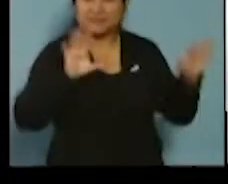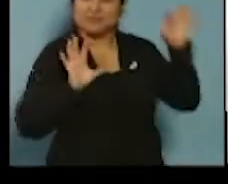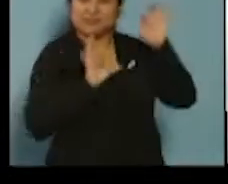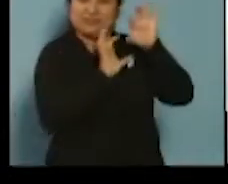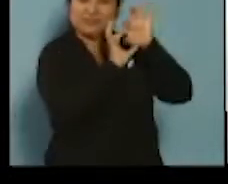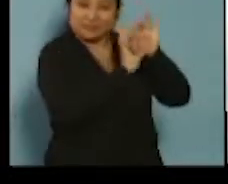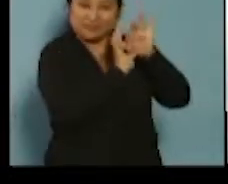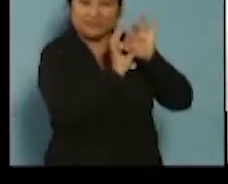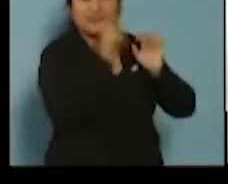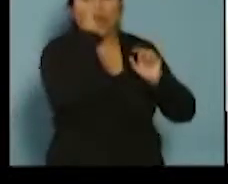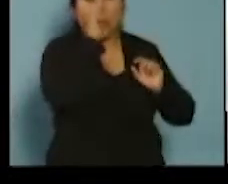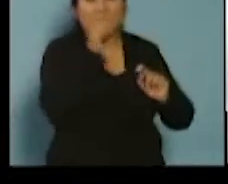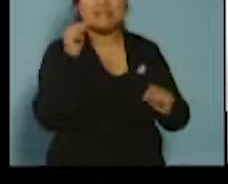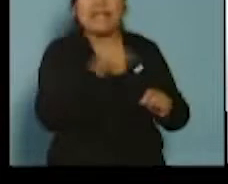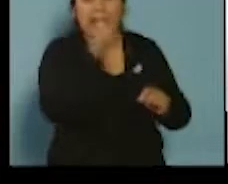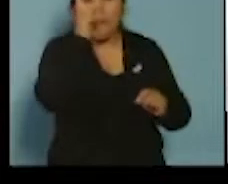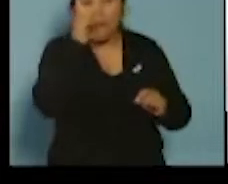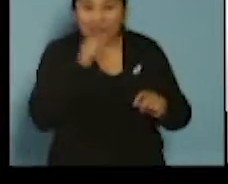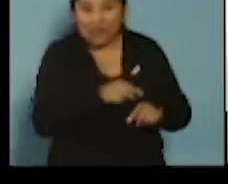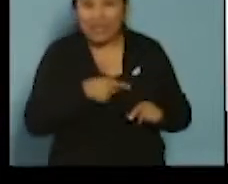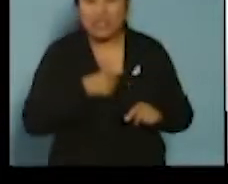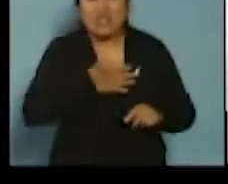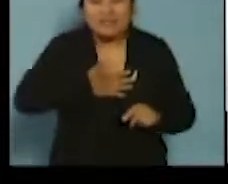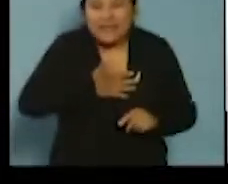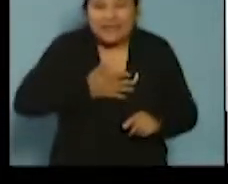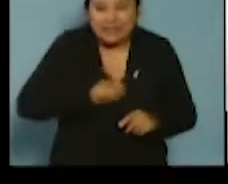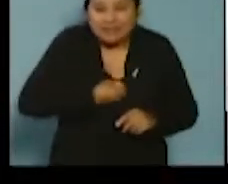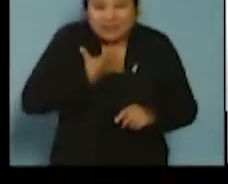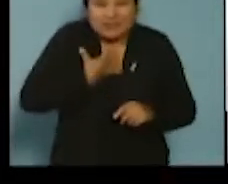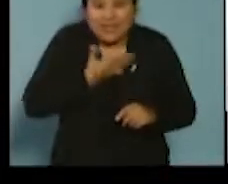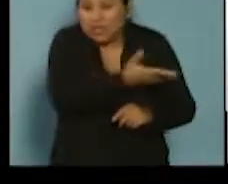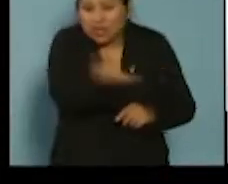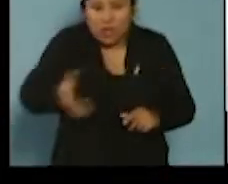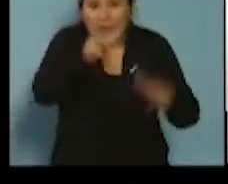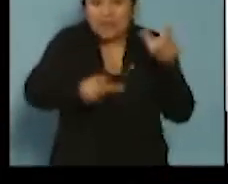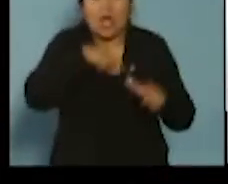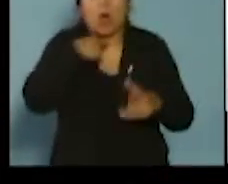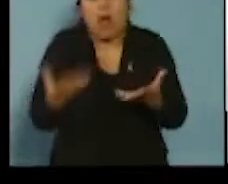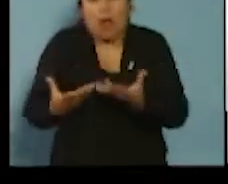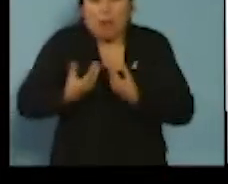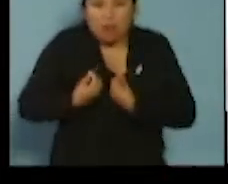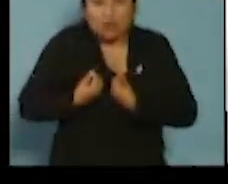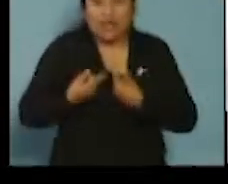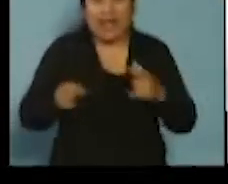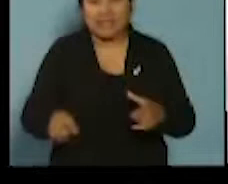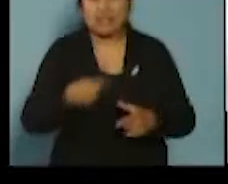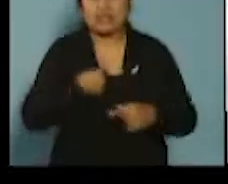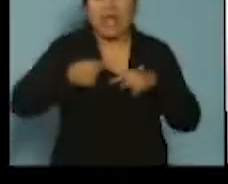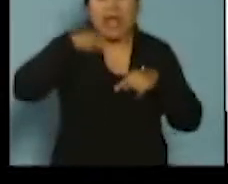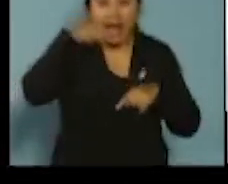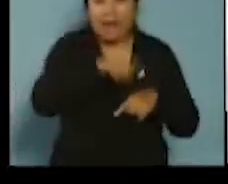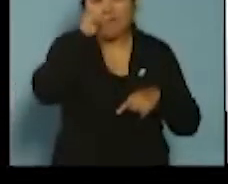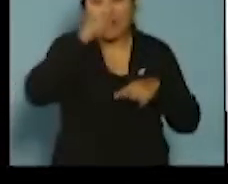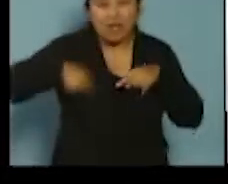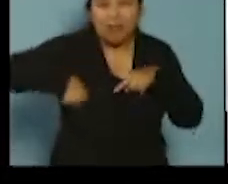una motivación extra en todo entonces ese ida y vuelta porque va a tucumán y vuelve a